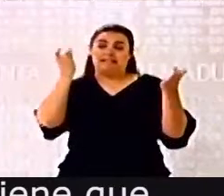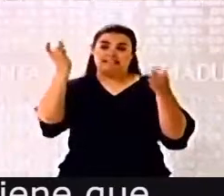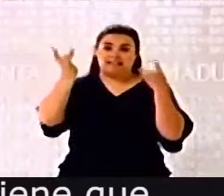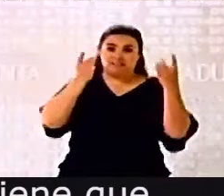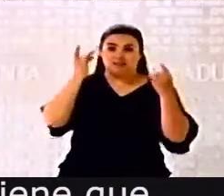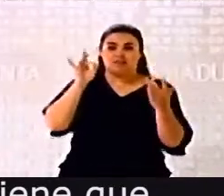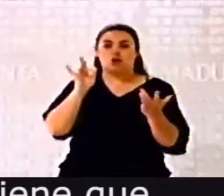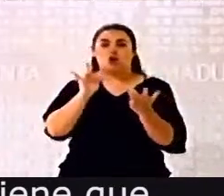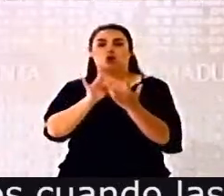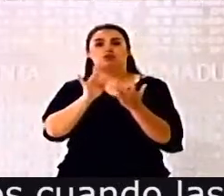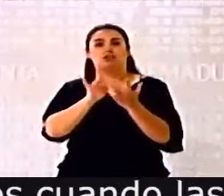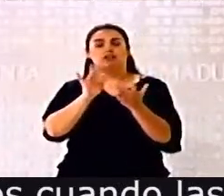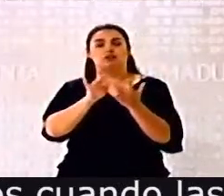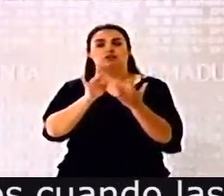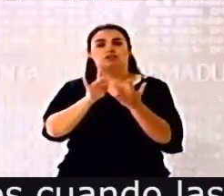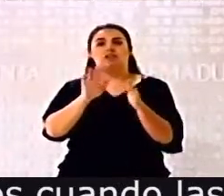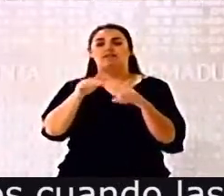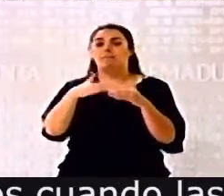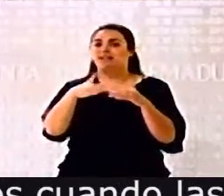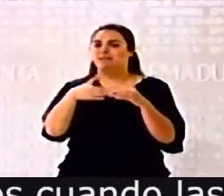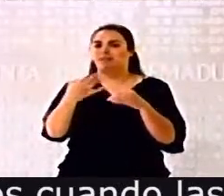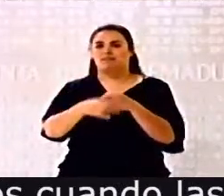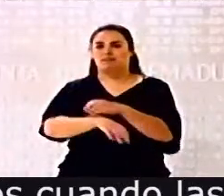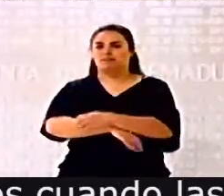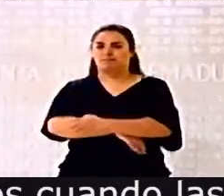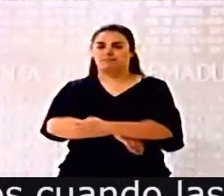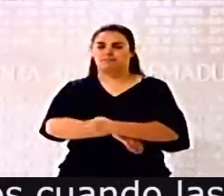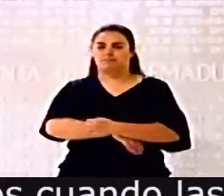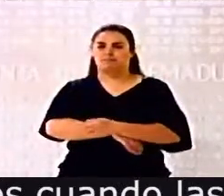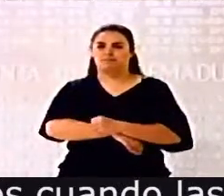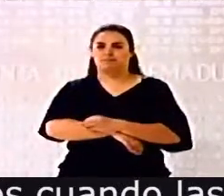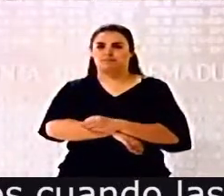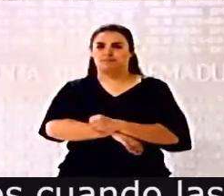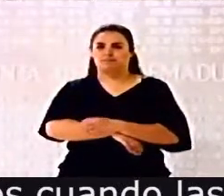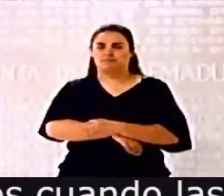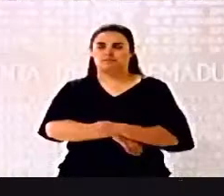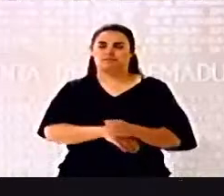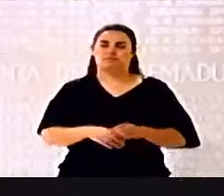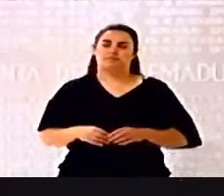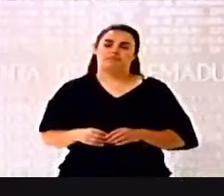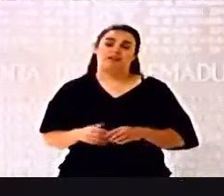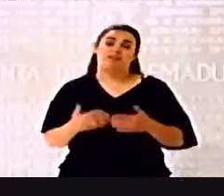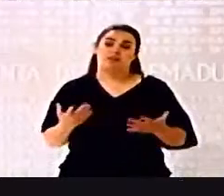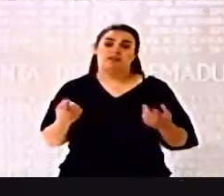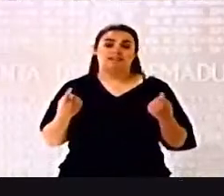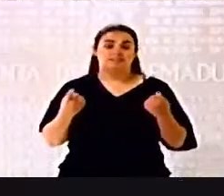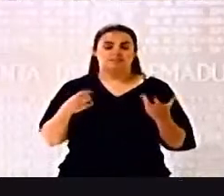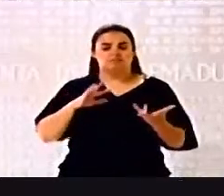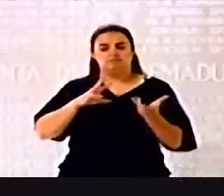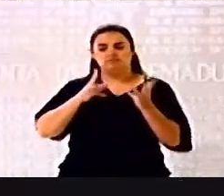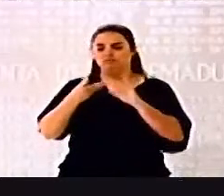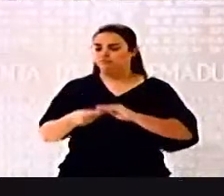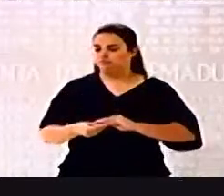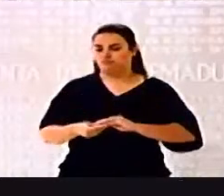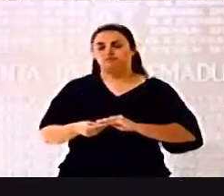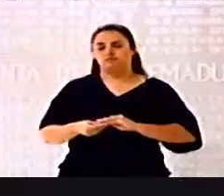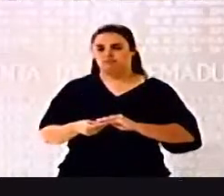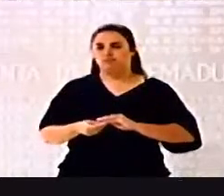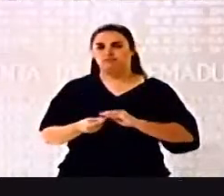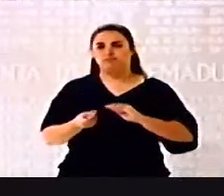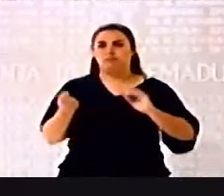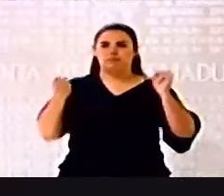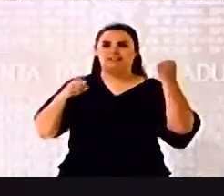de contacto deben ser las mínimas posibles. Por lo tanto, es necesaria una adaptación de determinados